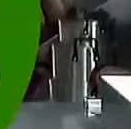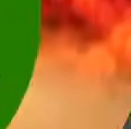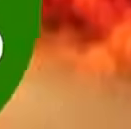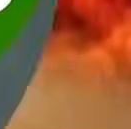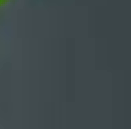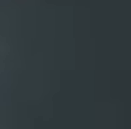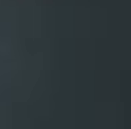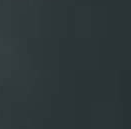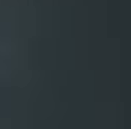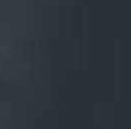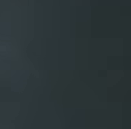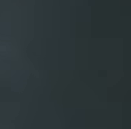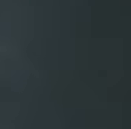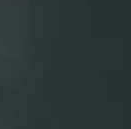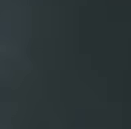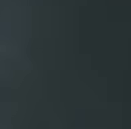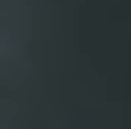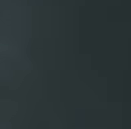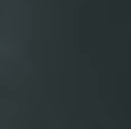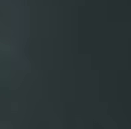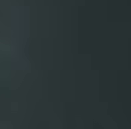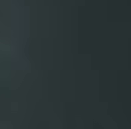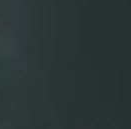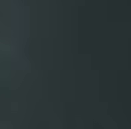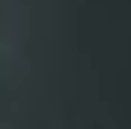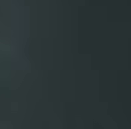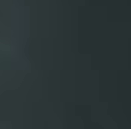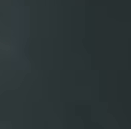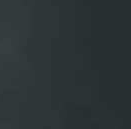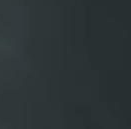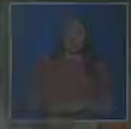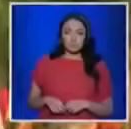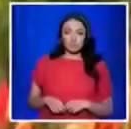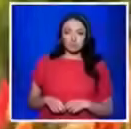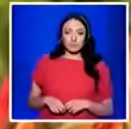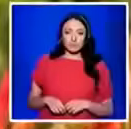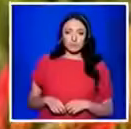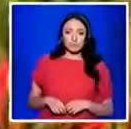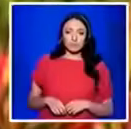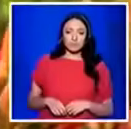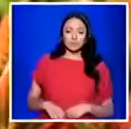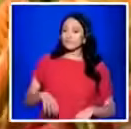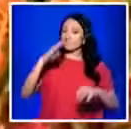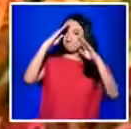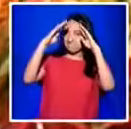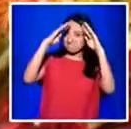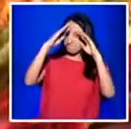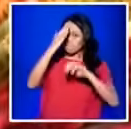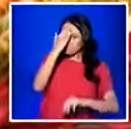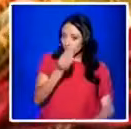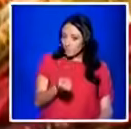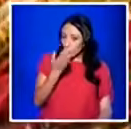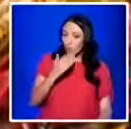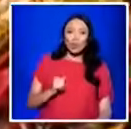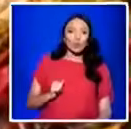Sabor a Viernes con Andrea Marín. Hola, muy buenos días a sabor a viernes celebra al rey